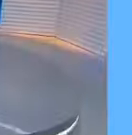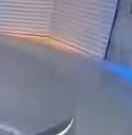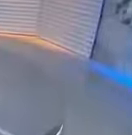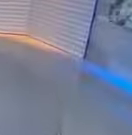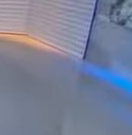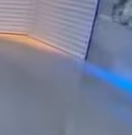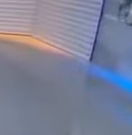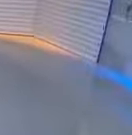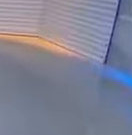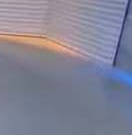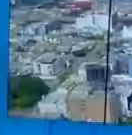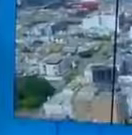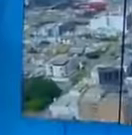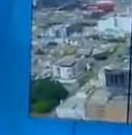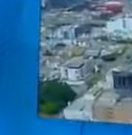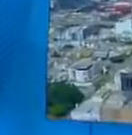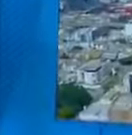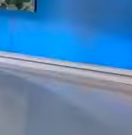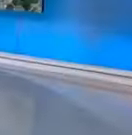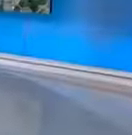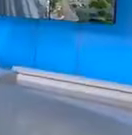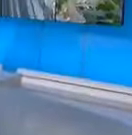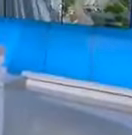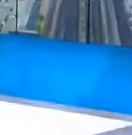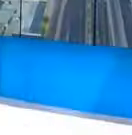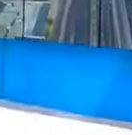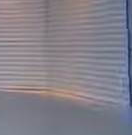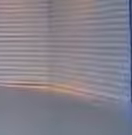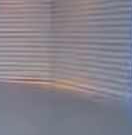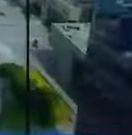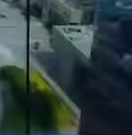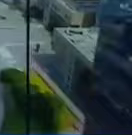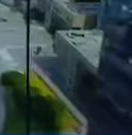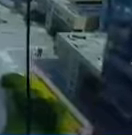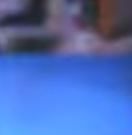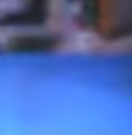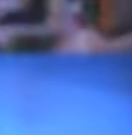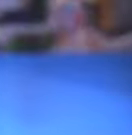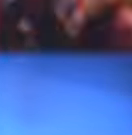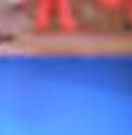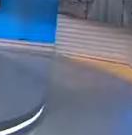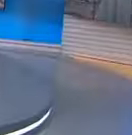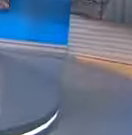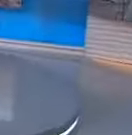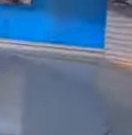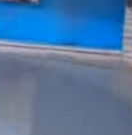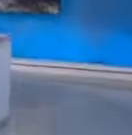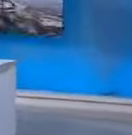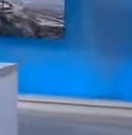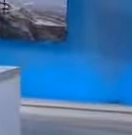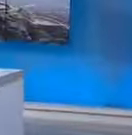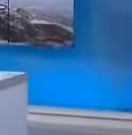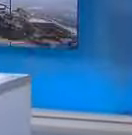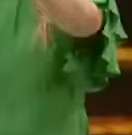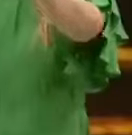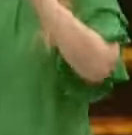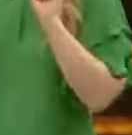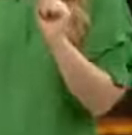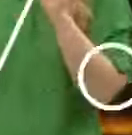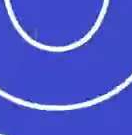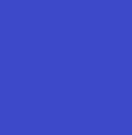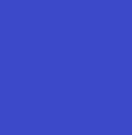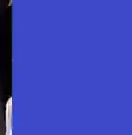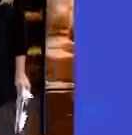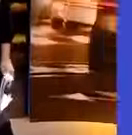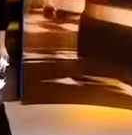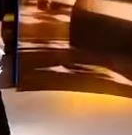6 de la mañana, TV Perú Noticias, edición matinal. Con fuentes informativas de primera mano, serias y confiables. Y a